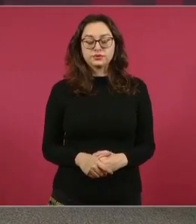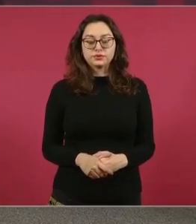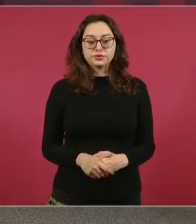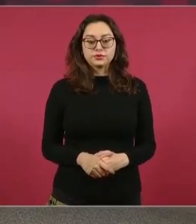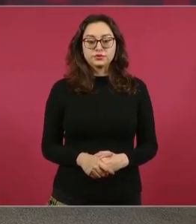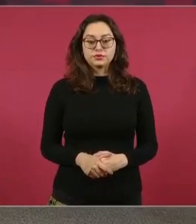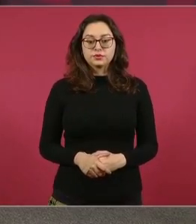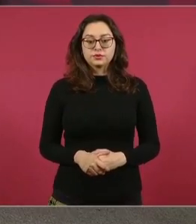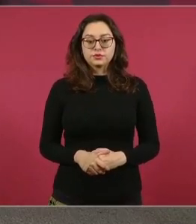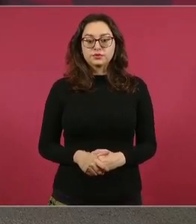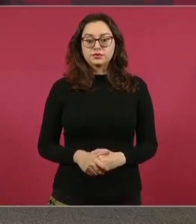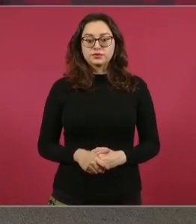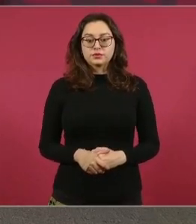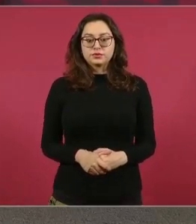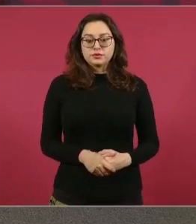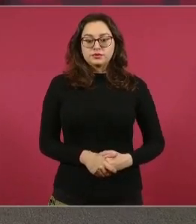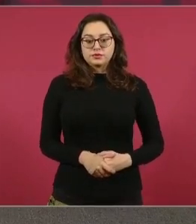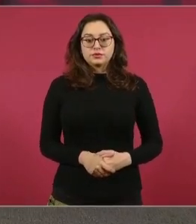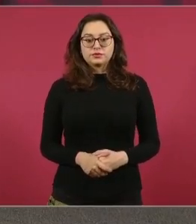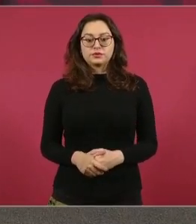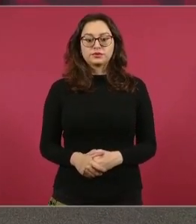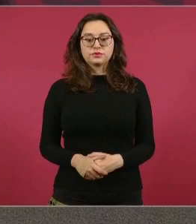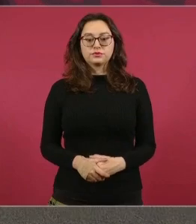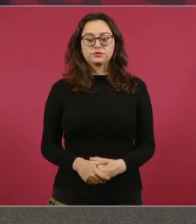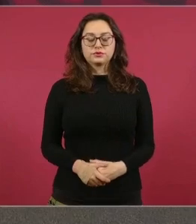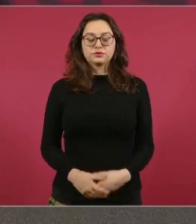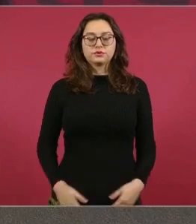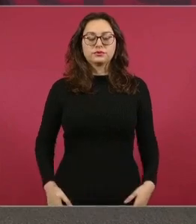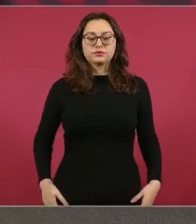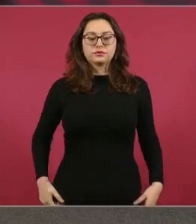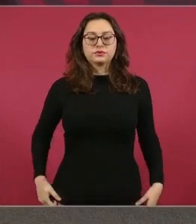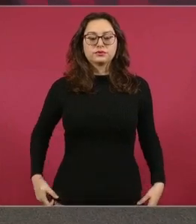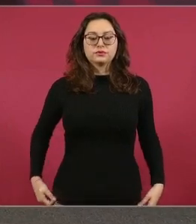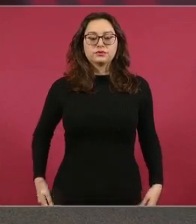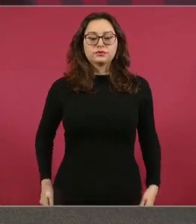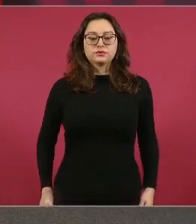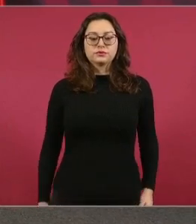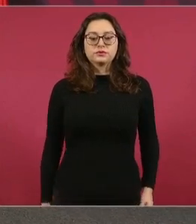Pues nos da mucho gusto que